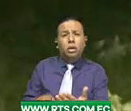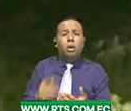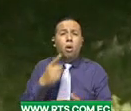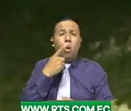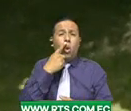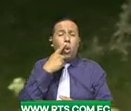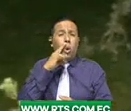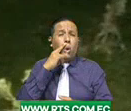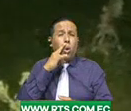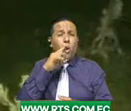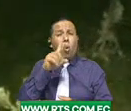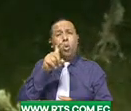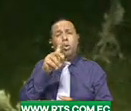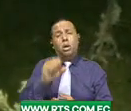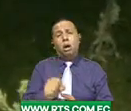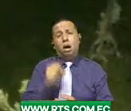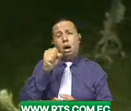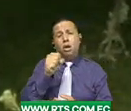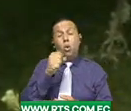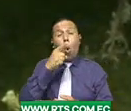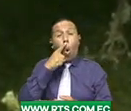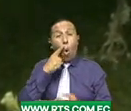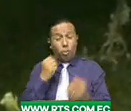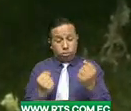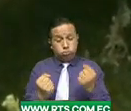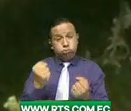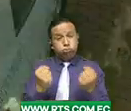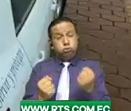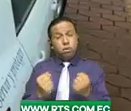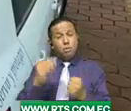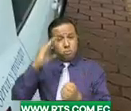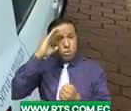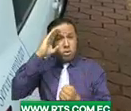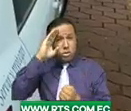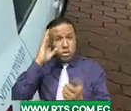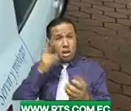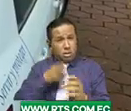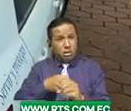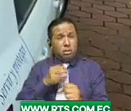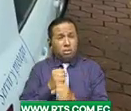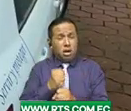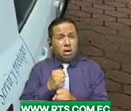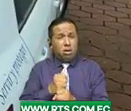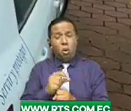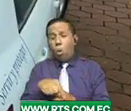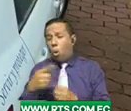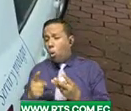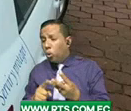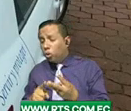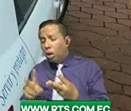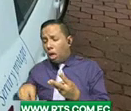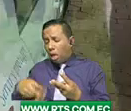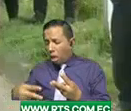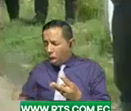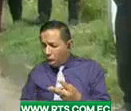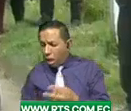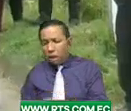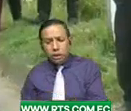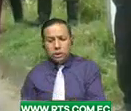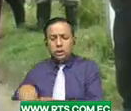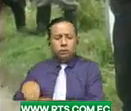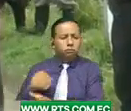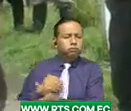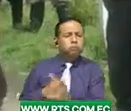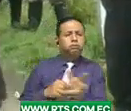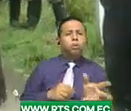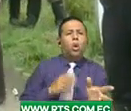11 años y el conductor era policía en servicio activo. La tercera víctima se recupera en la casa de salud en la ciudad de Tulcán. El accidente se dio en la comunidad